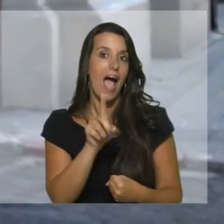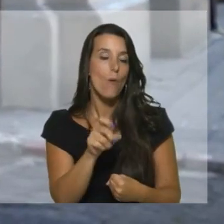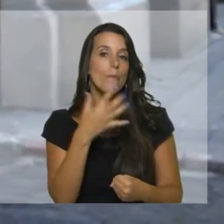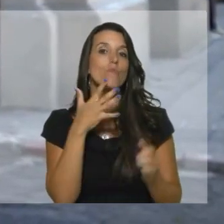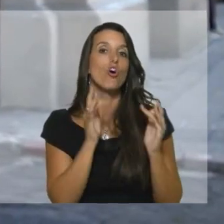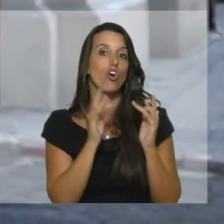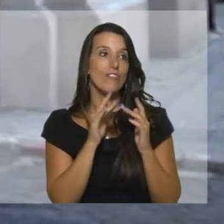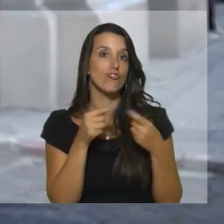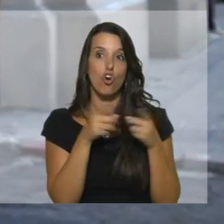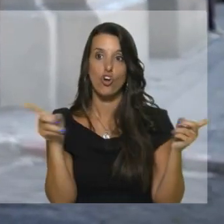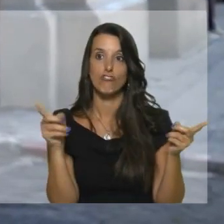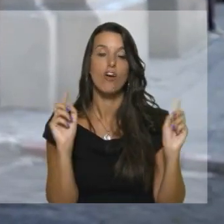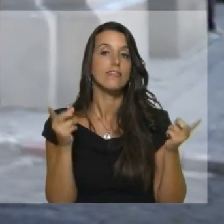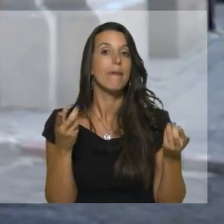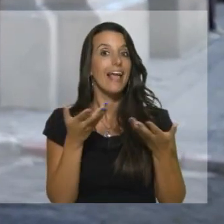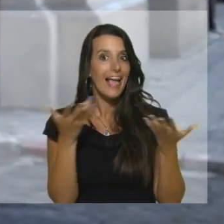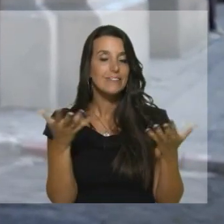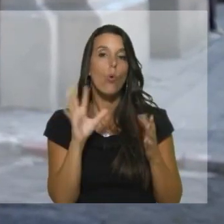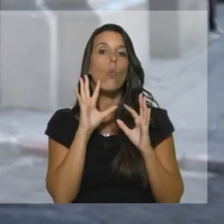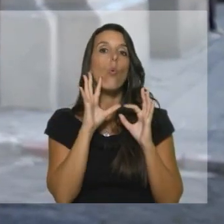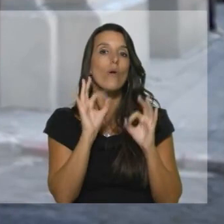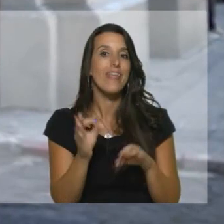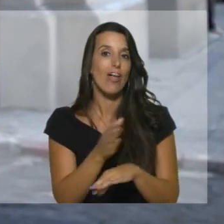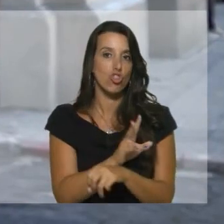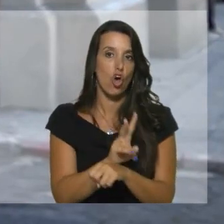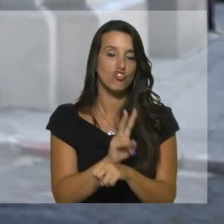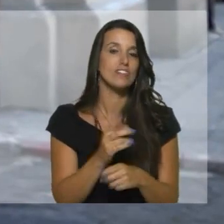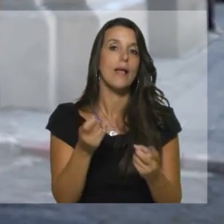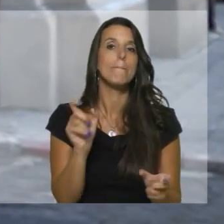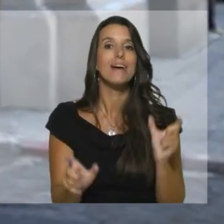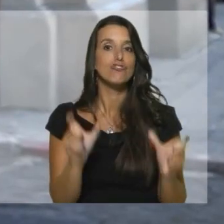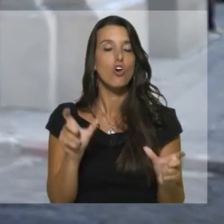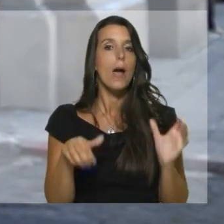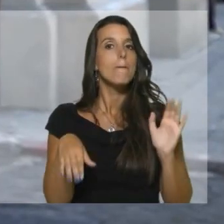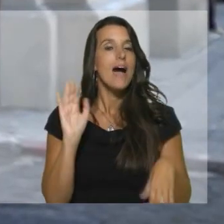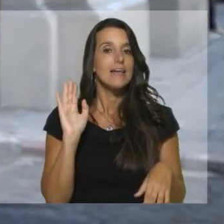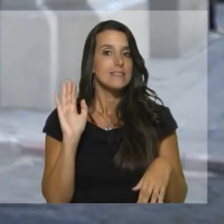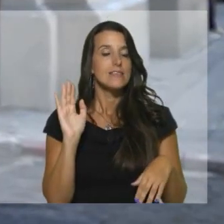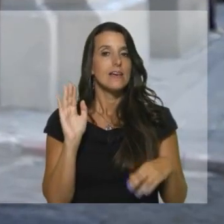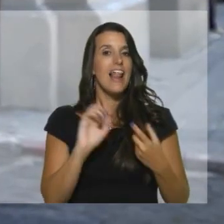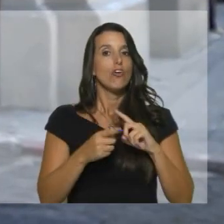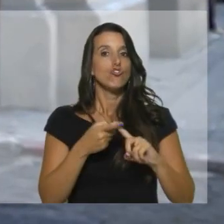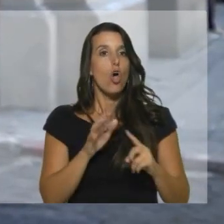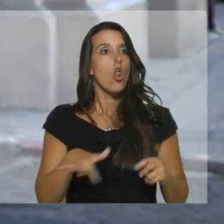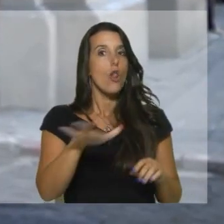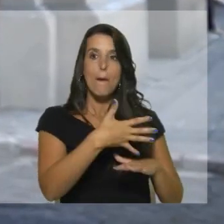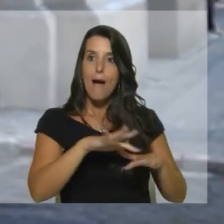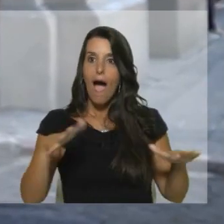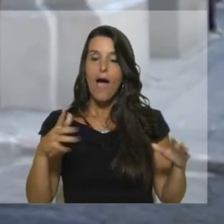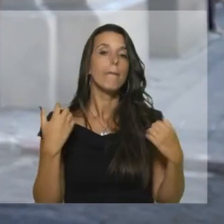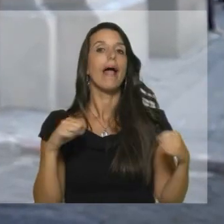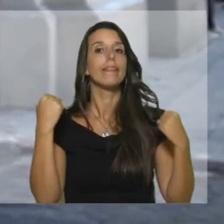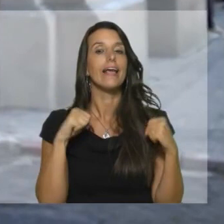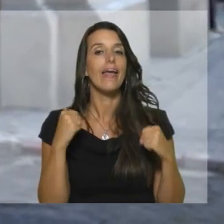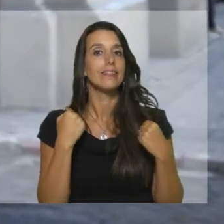contacto con ellos. Esas son precauciones que más que nada se le da a gente que está más emparentada con el ambiente marítimo, que practica deportes